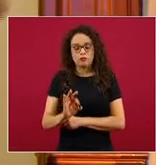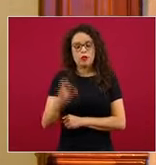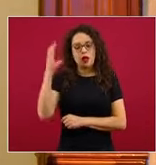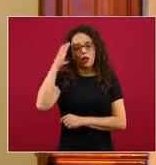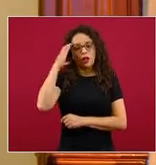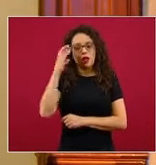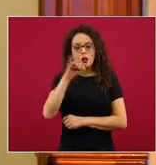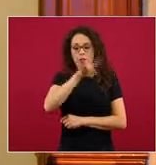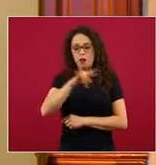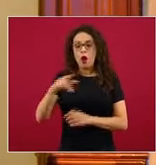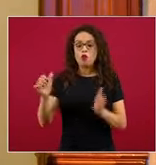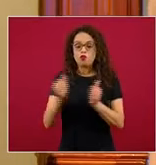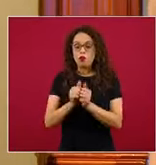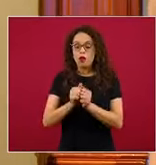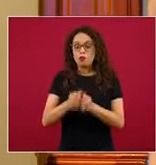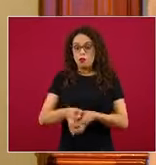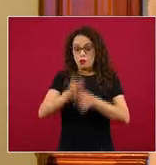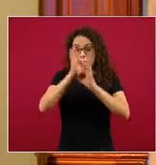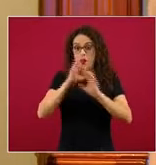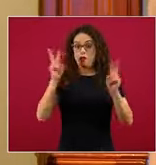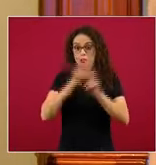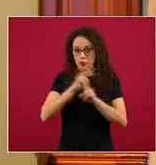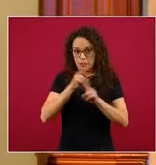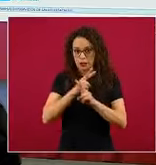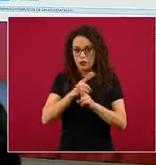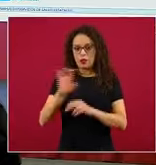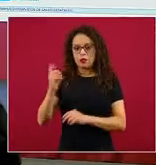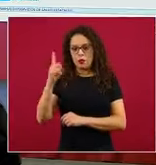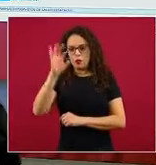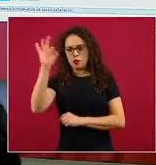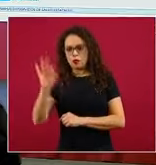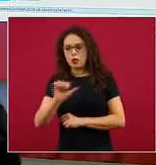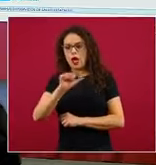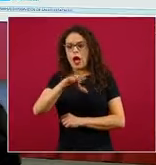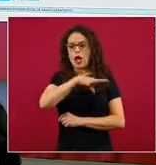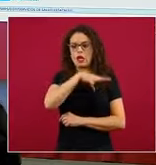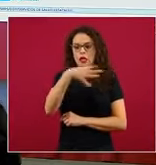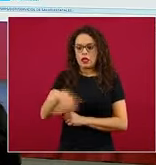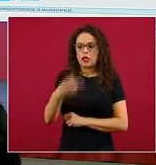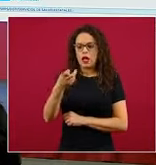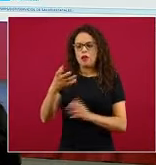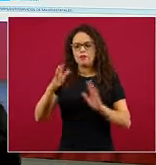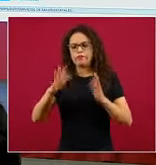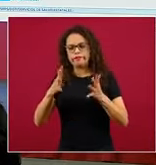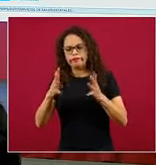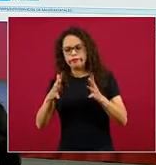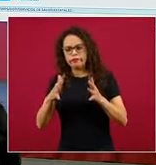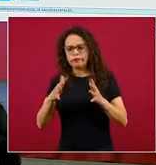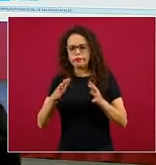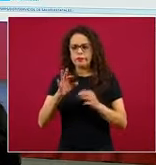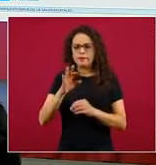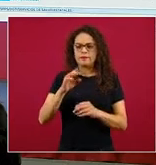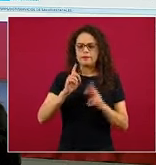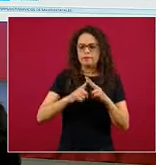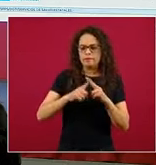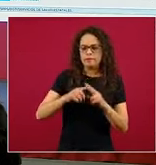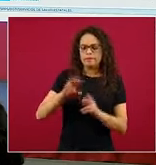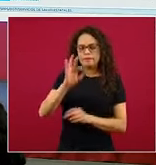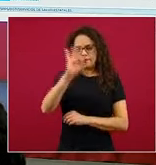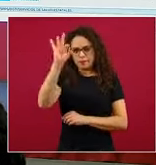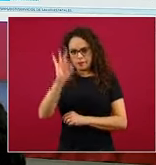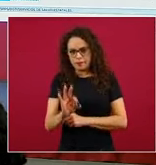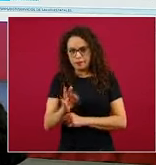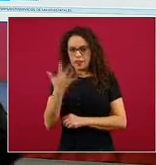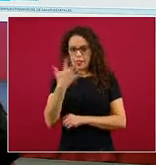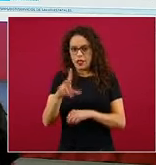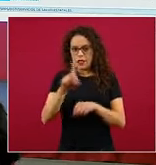ventilador, 38% la ocupación general y son más o menos las cifras de ocupación que hemos visto en los últimos 10